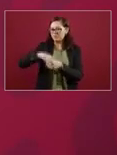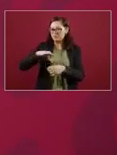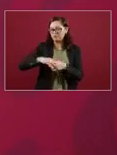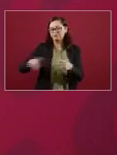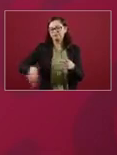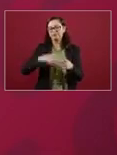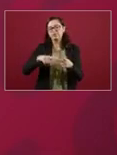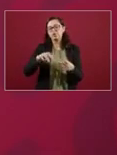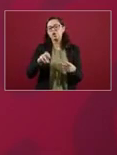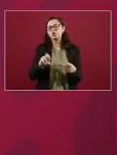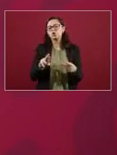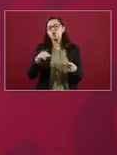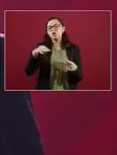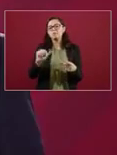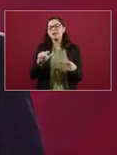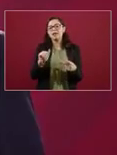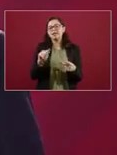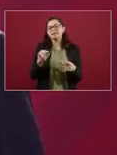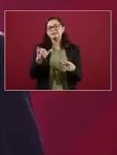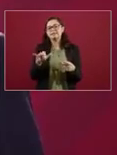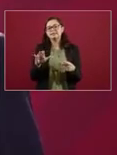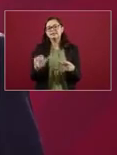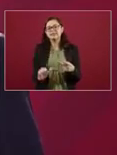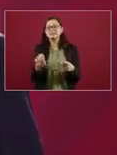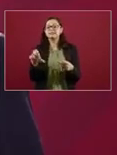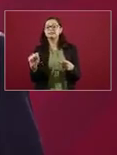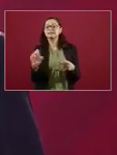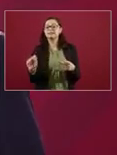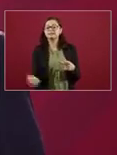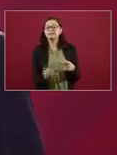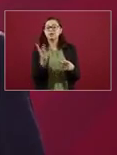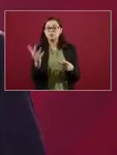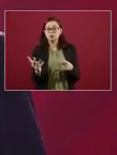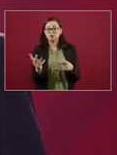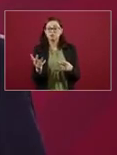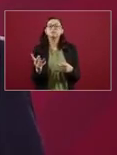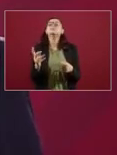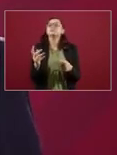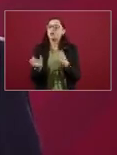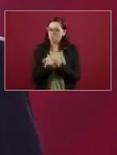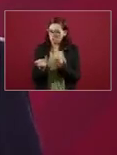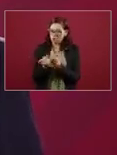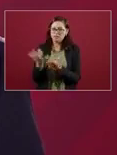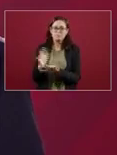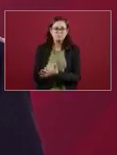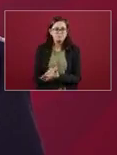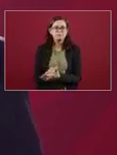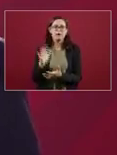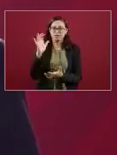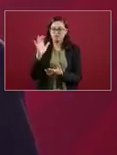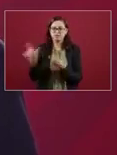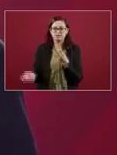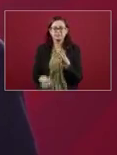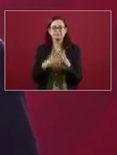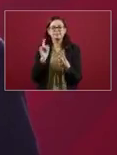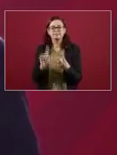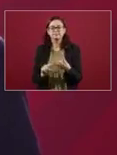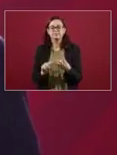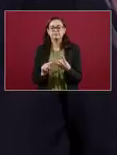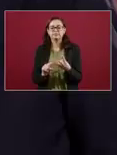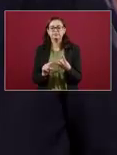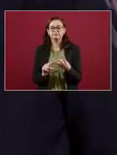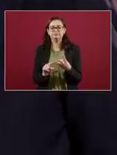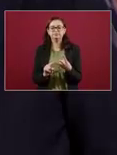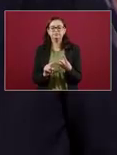Norma Leticia Campos, 64 votos, mayoría también, no calificada.